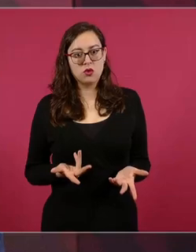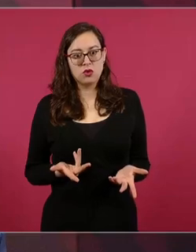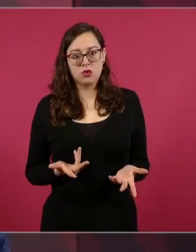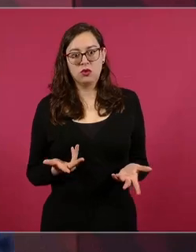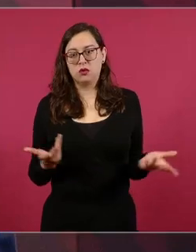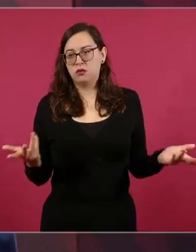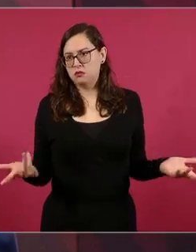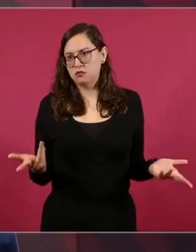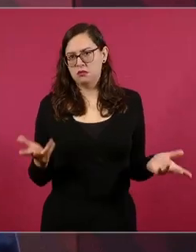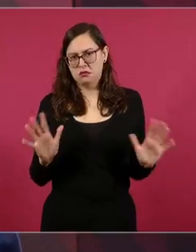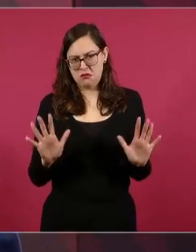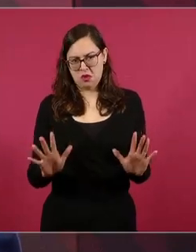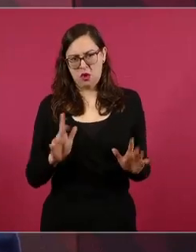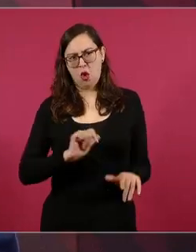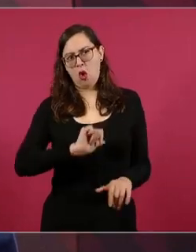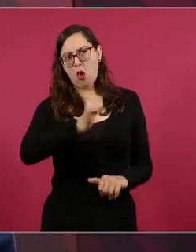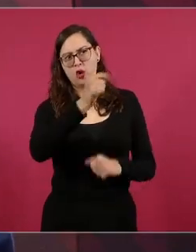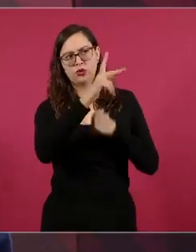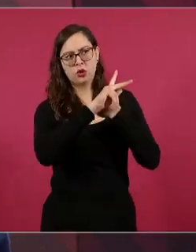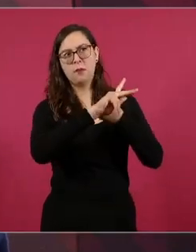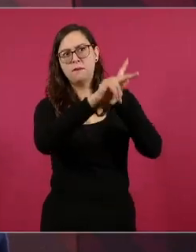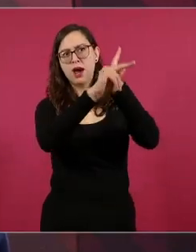comparando con otras refinerías